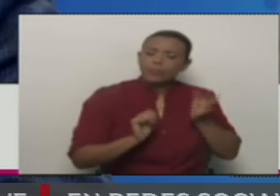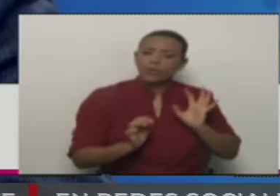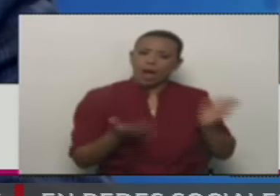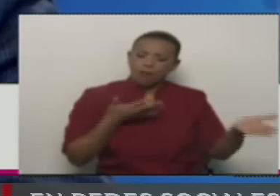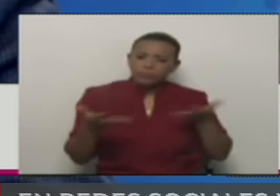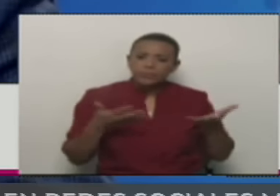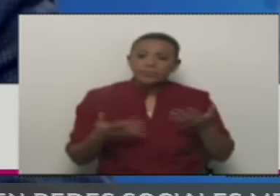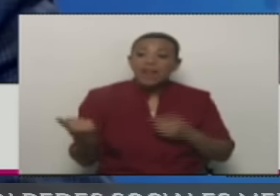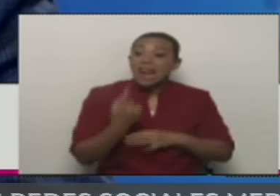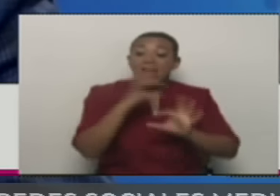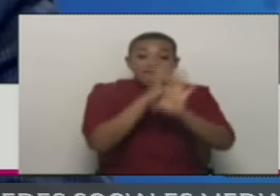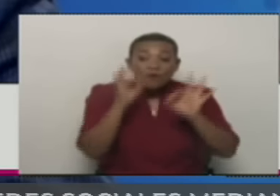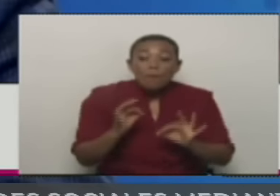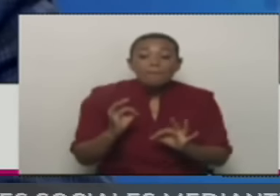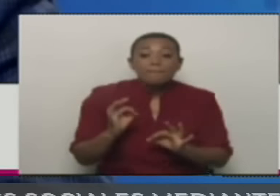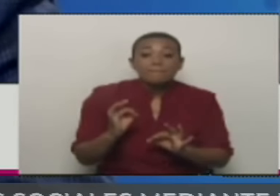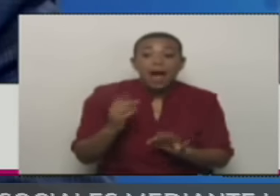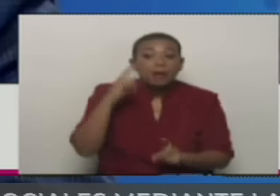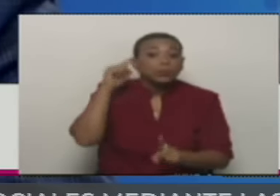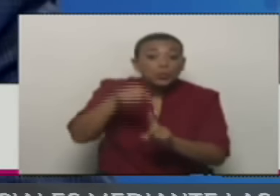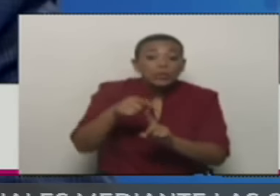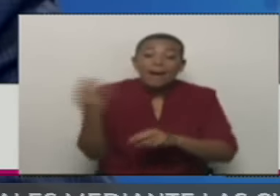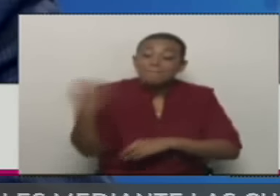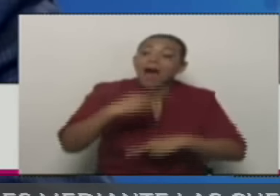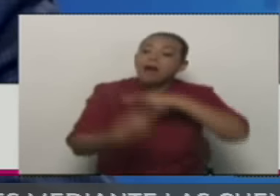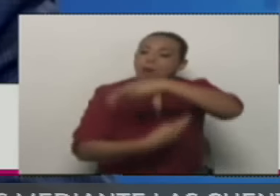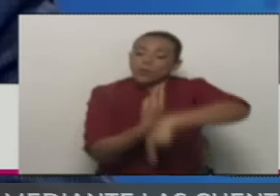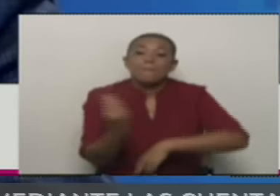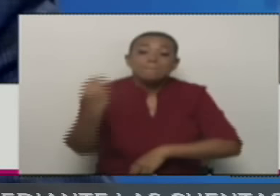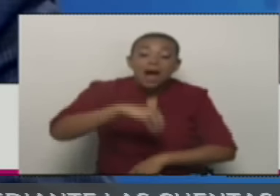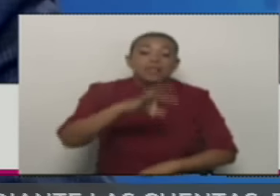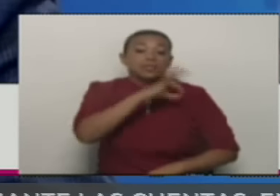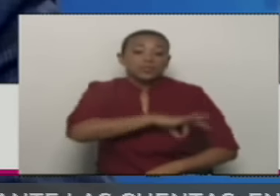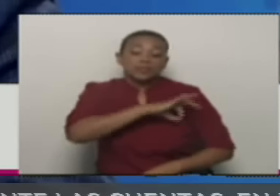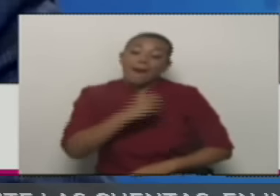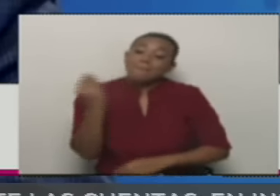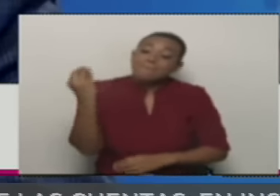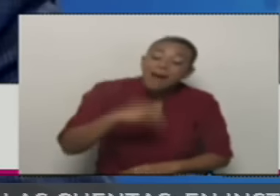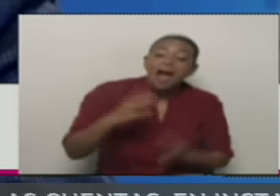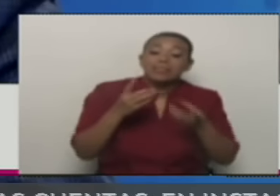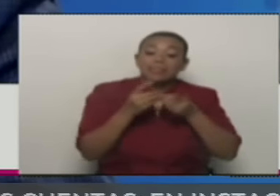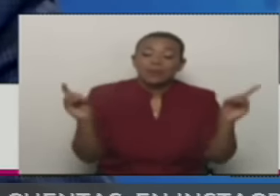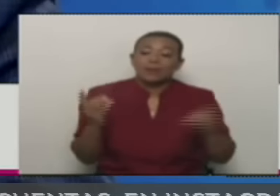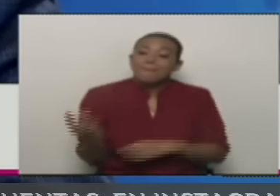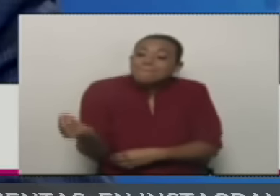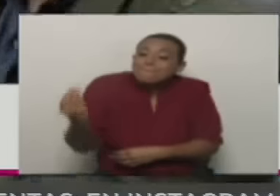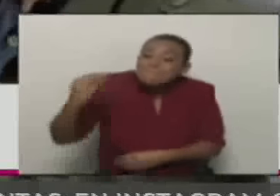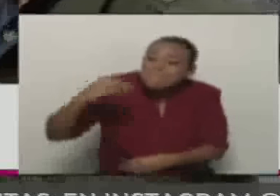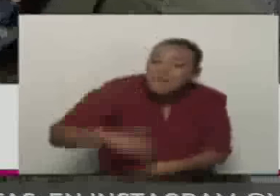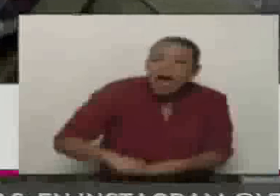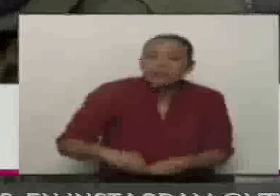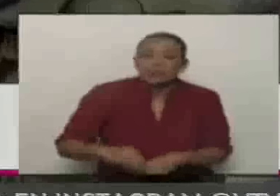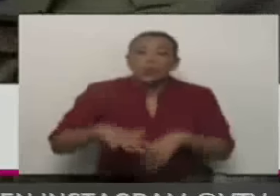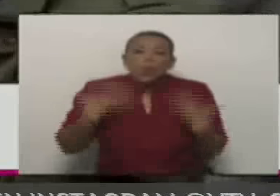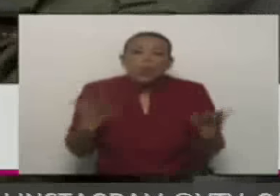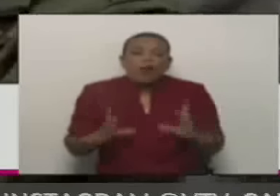Porque la única opción que tenemos es más revolución, más socialismo, más democracia. ¿Cuál es la